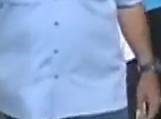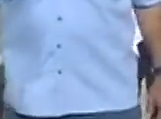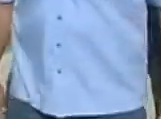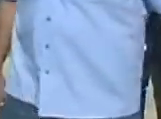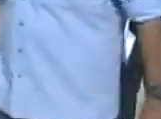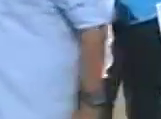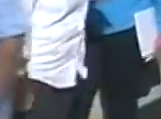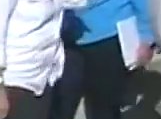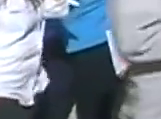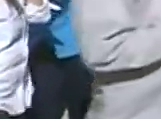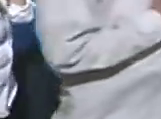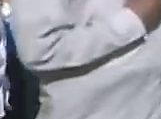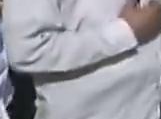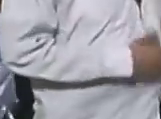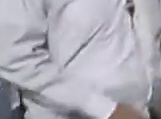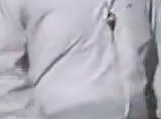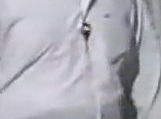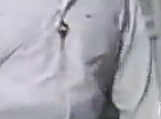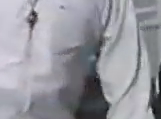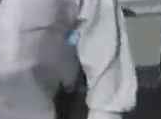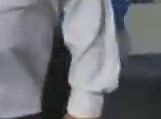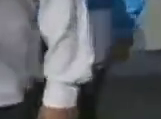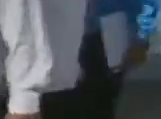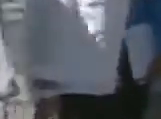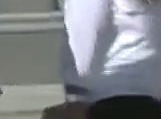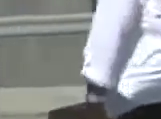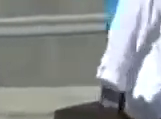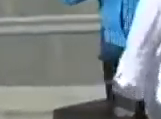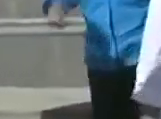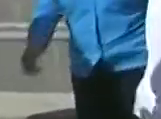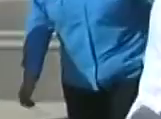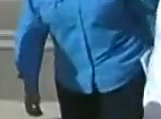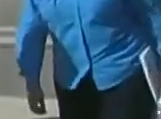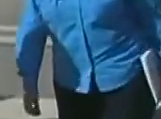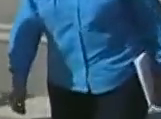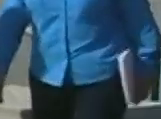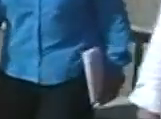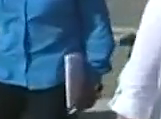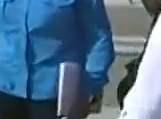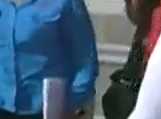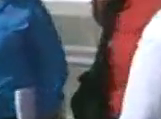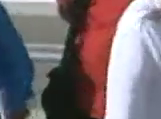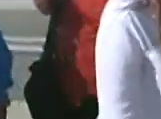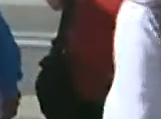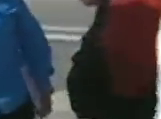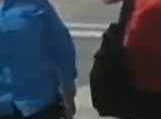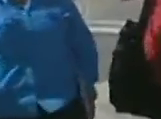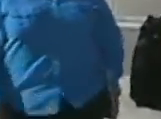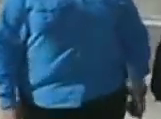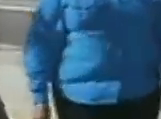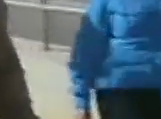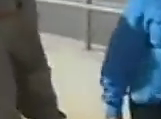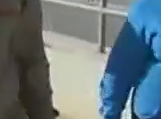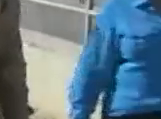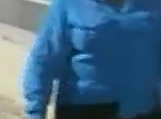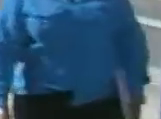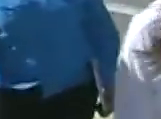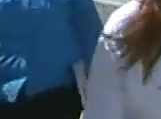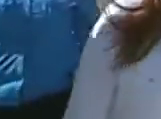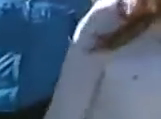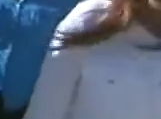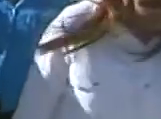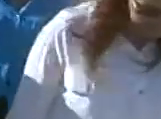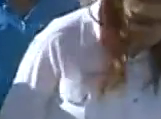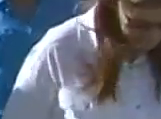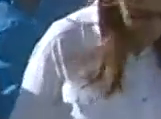Desde la península de Macanao, en la población Boca de Pozo, en el estado de Nueva Esparta, iniciamos esta transmisión este